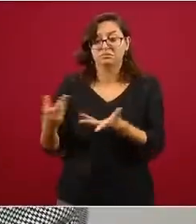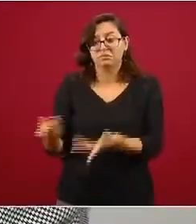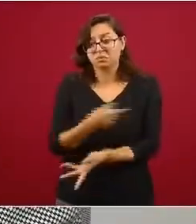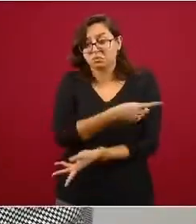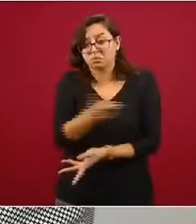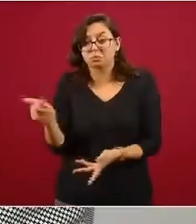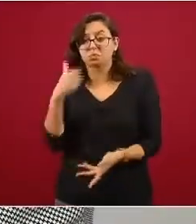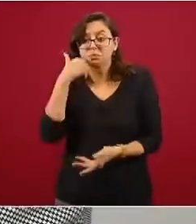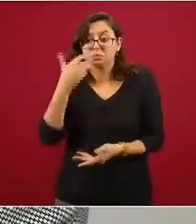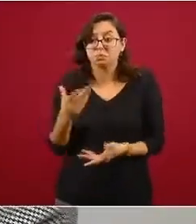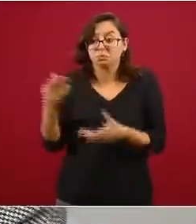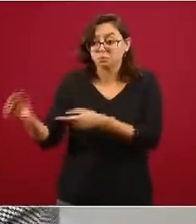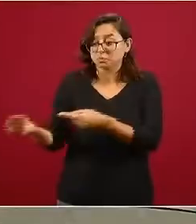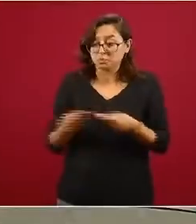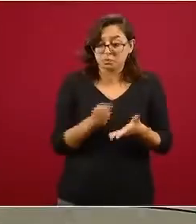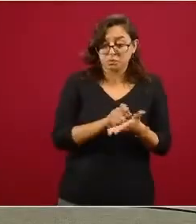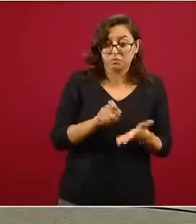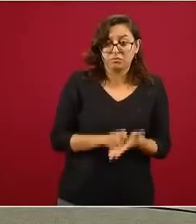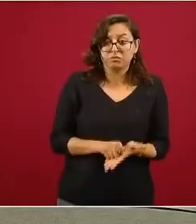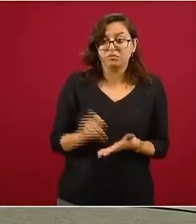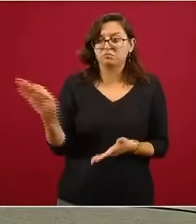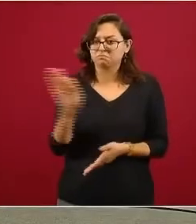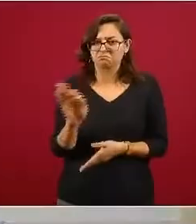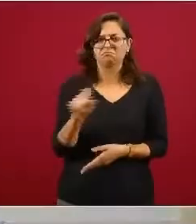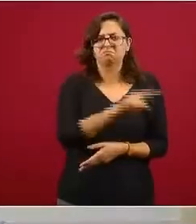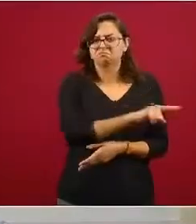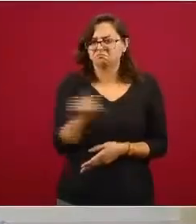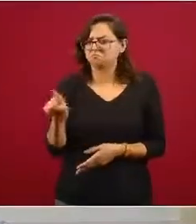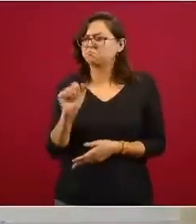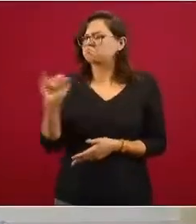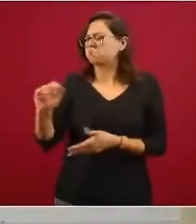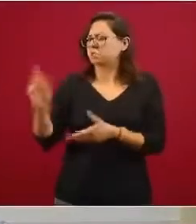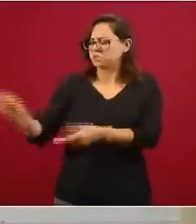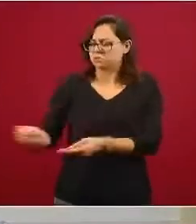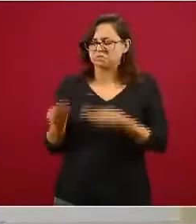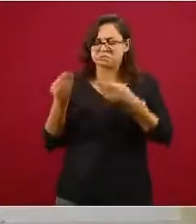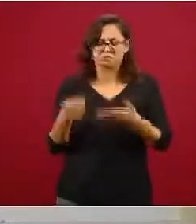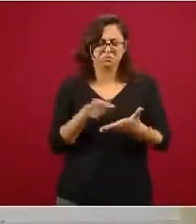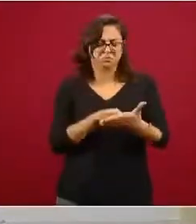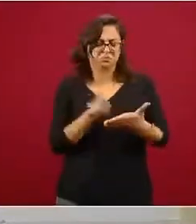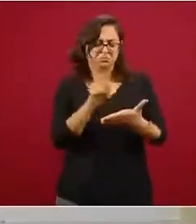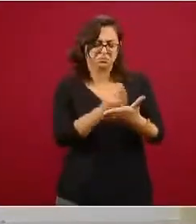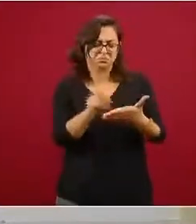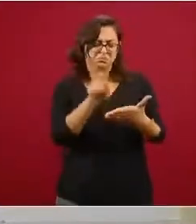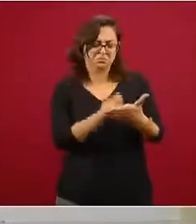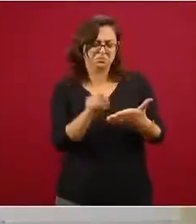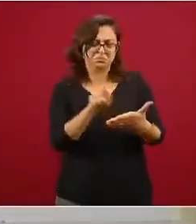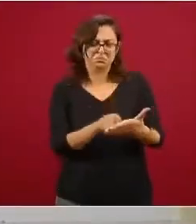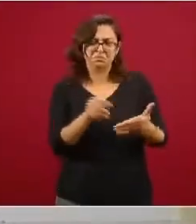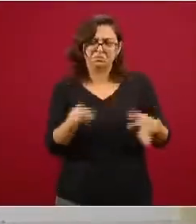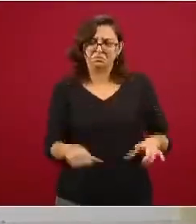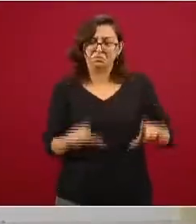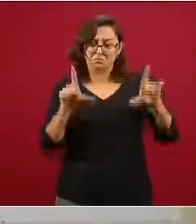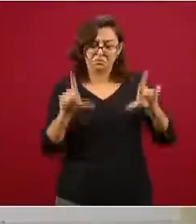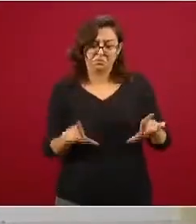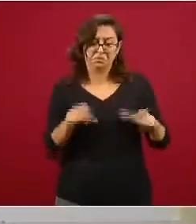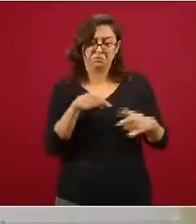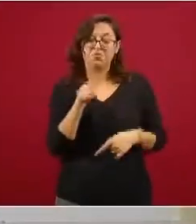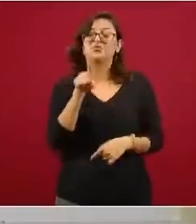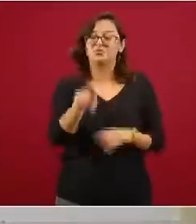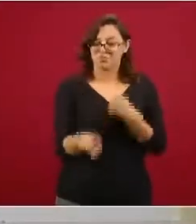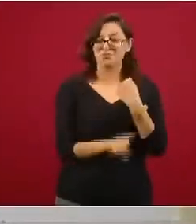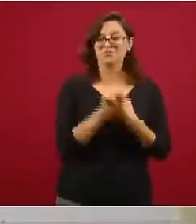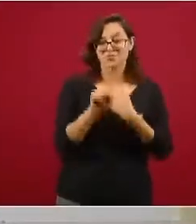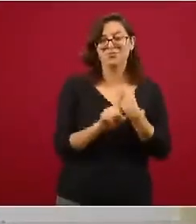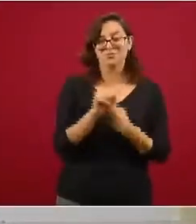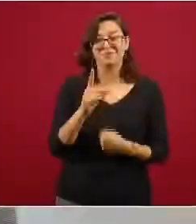le interese. Algunos de ustedes se la llevarían y al llegar a casa la hojita diría: si te llevaste esta hoja, tienes un